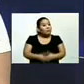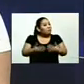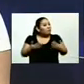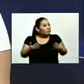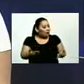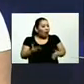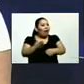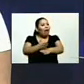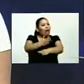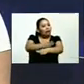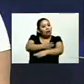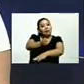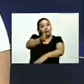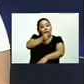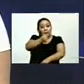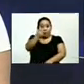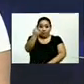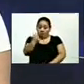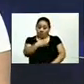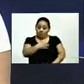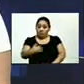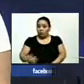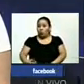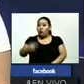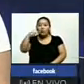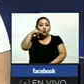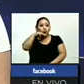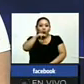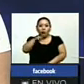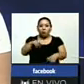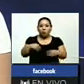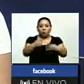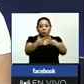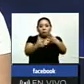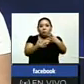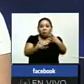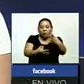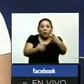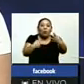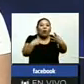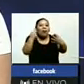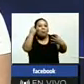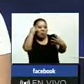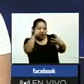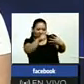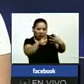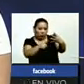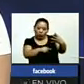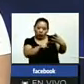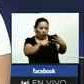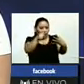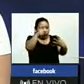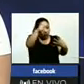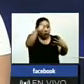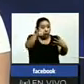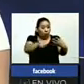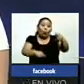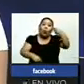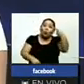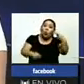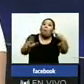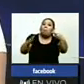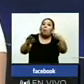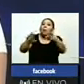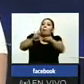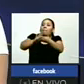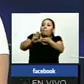Se lo adelantábamos, el presidente Nayib Bukele vetó dos decretos legislativos por considerarlos inconvenientes. Uno era referido al pago